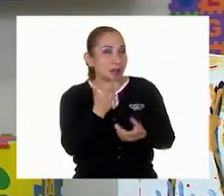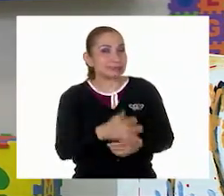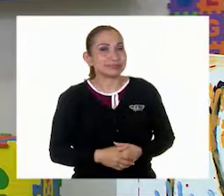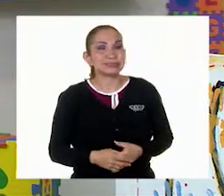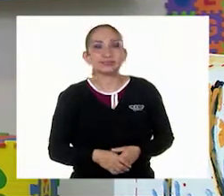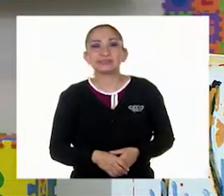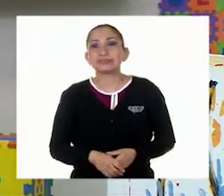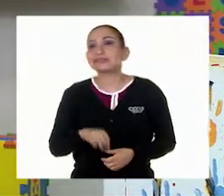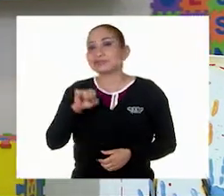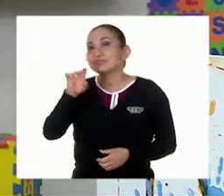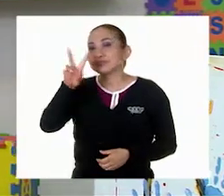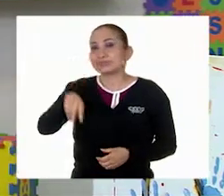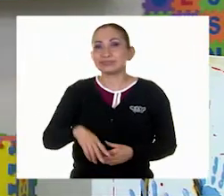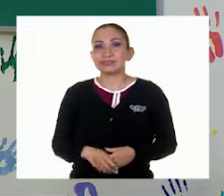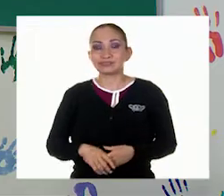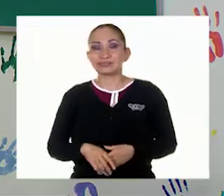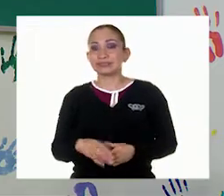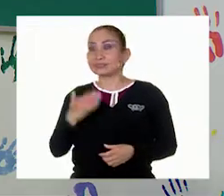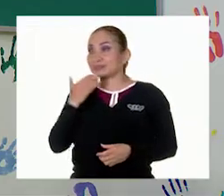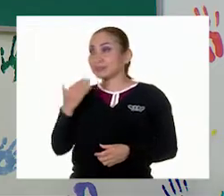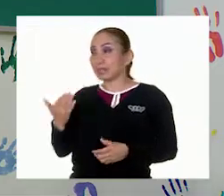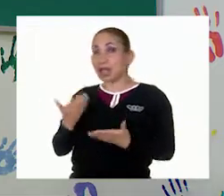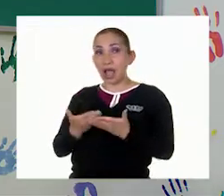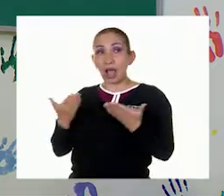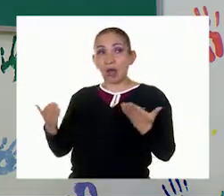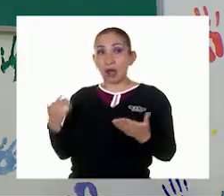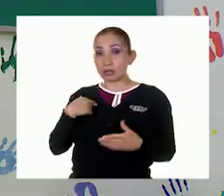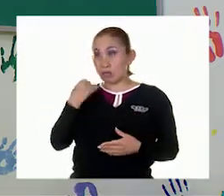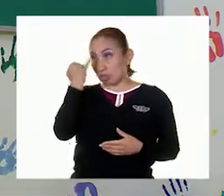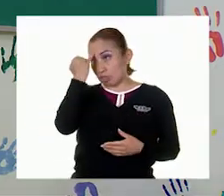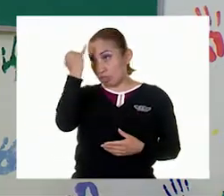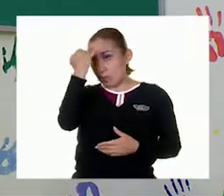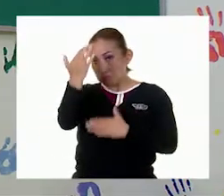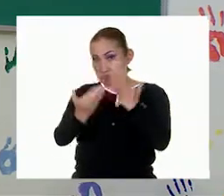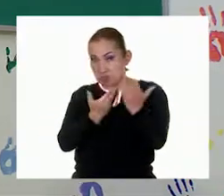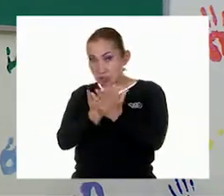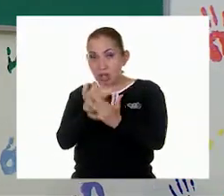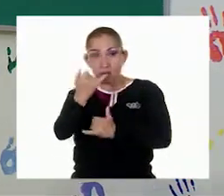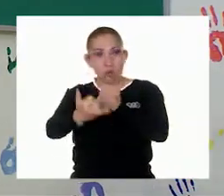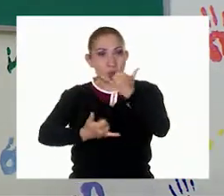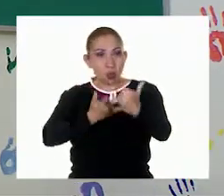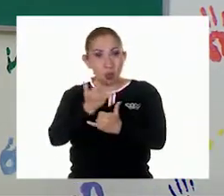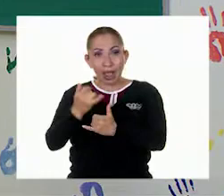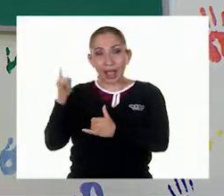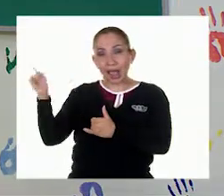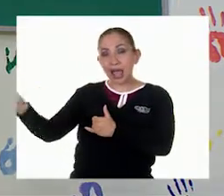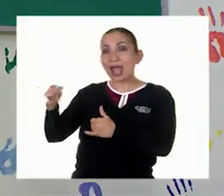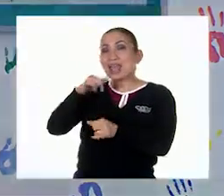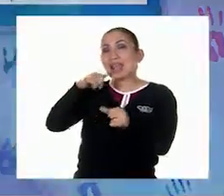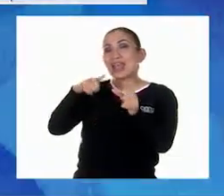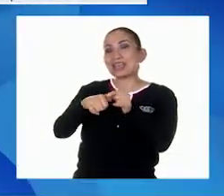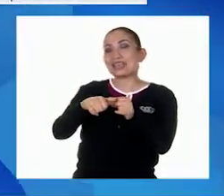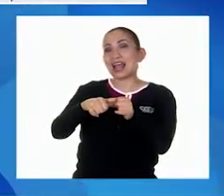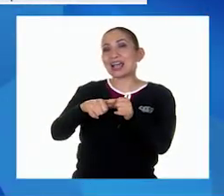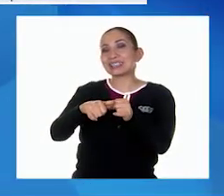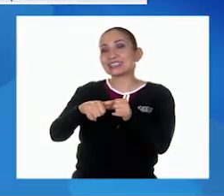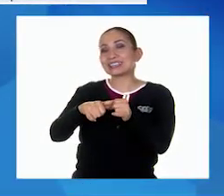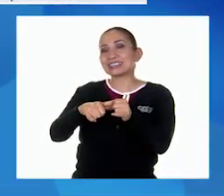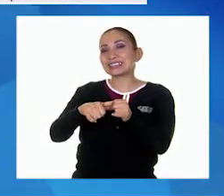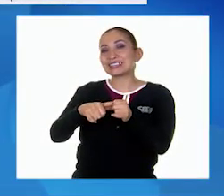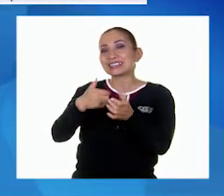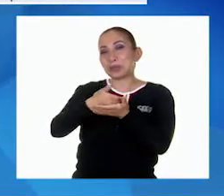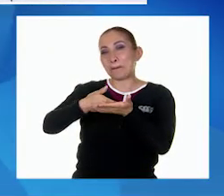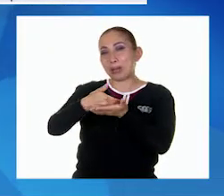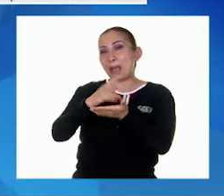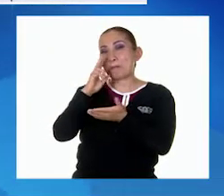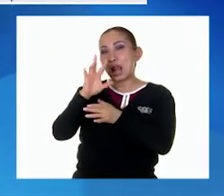mejorar. Exacto. Muy bien. Ahora les propongo que juguemos esta sopa de letras. ¡Sí! Muy